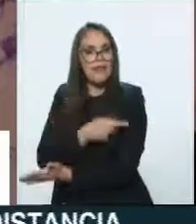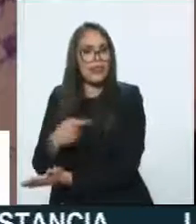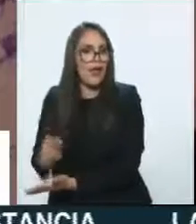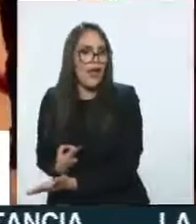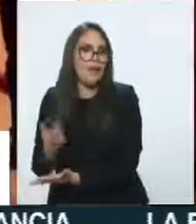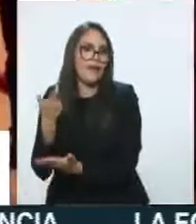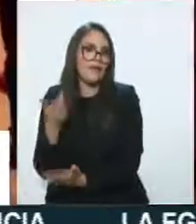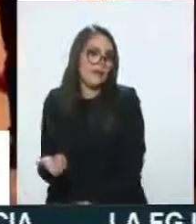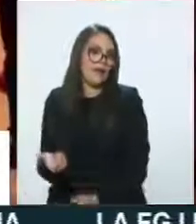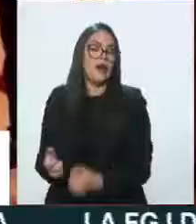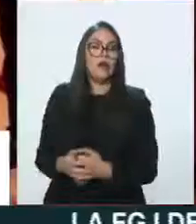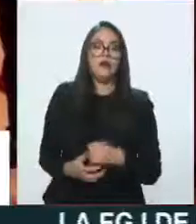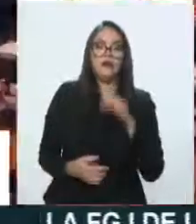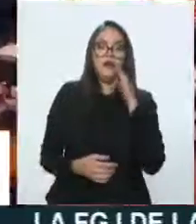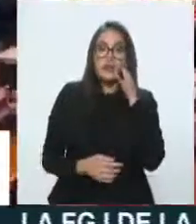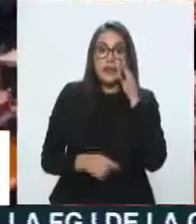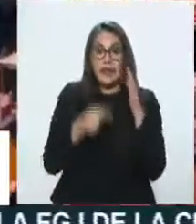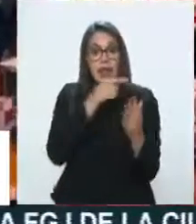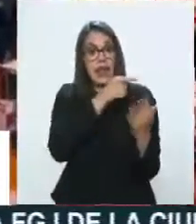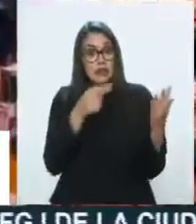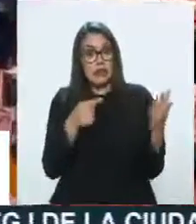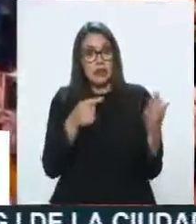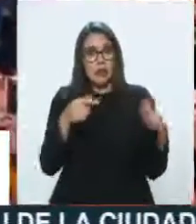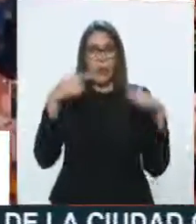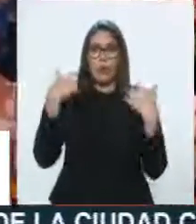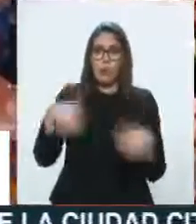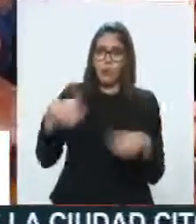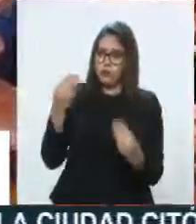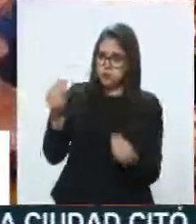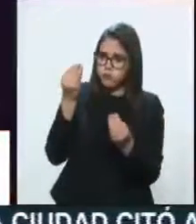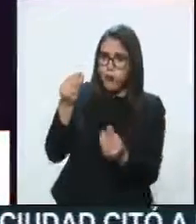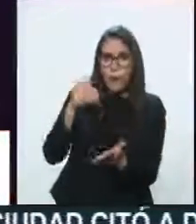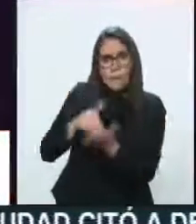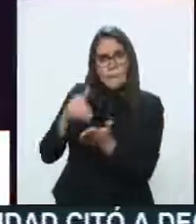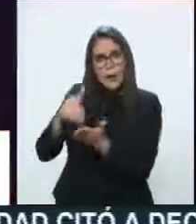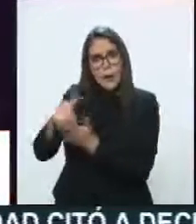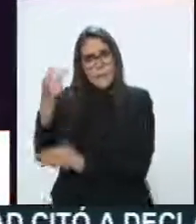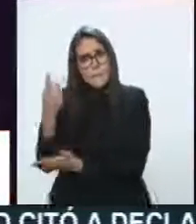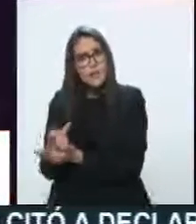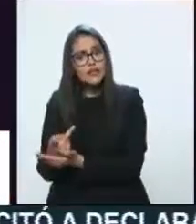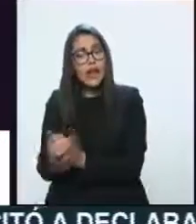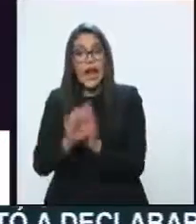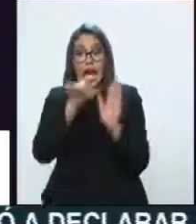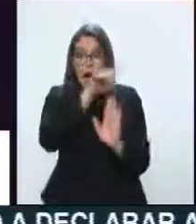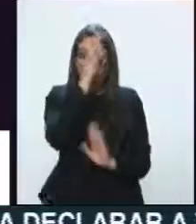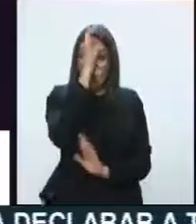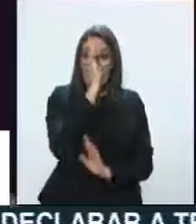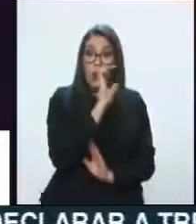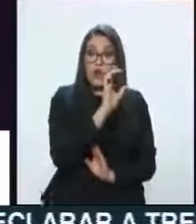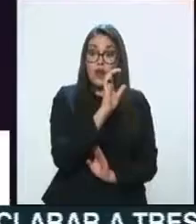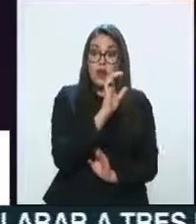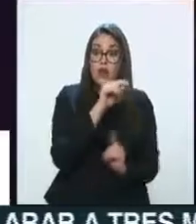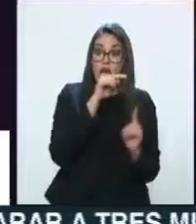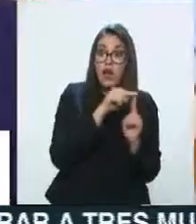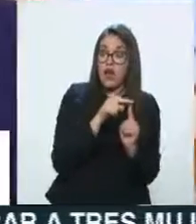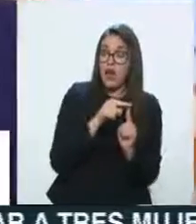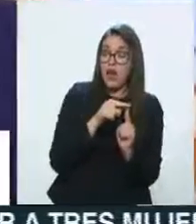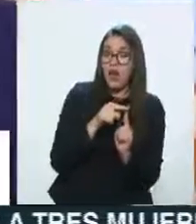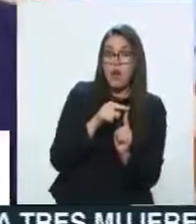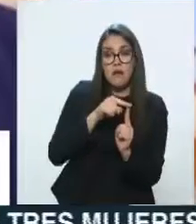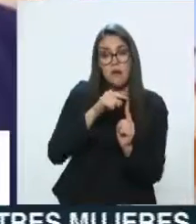que ahora adeudan miles de millones. En el caso de Coahuila, aumentaron la deuda de los Moreira